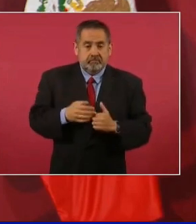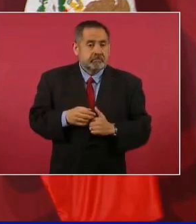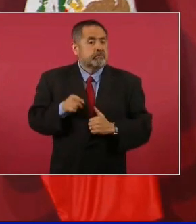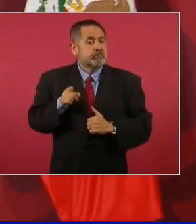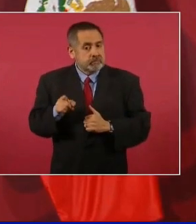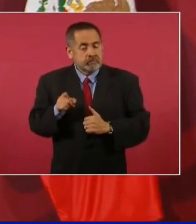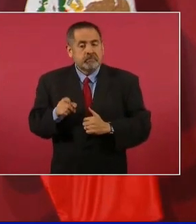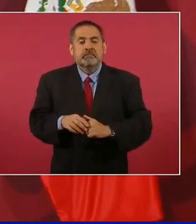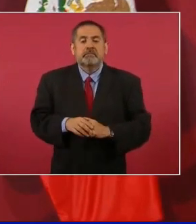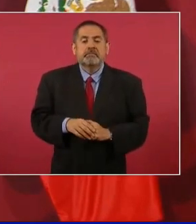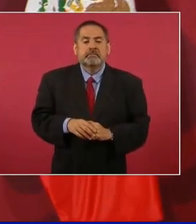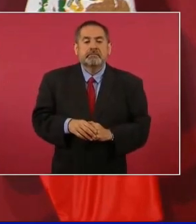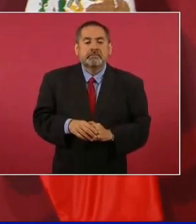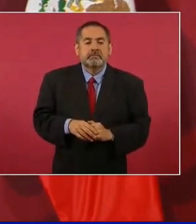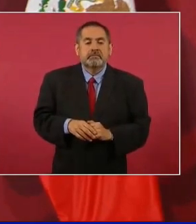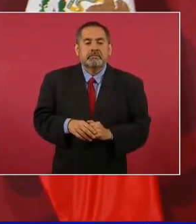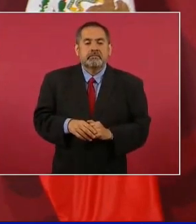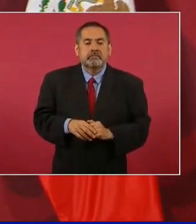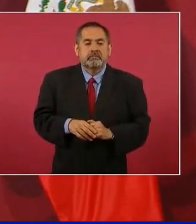pues